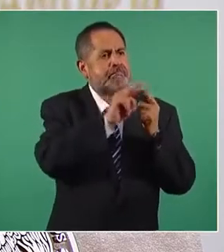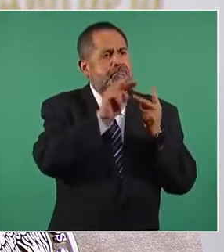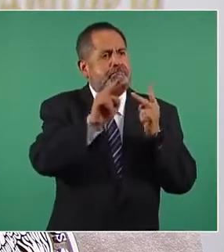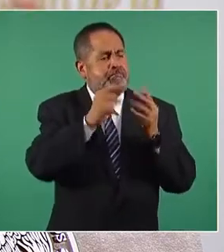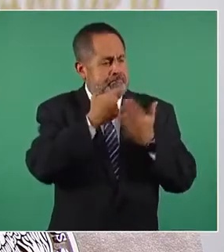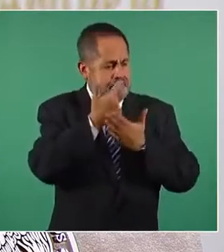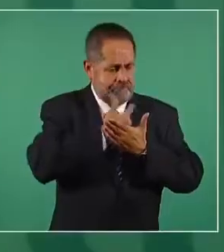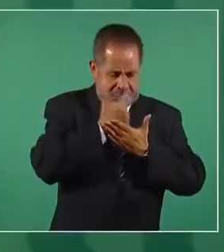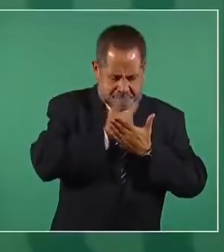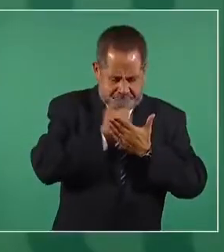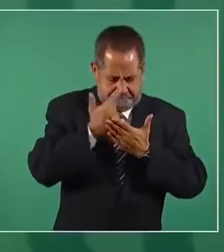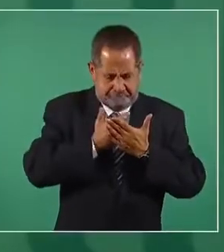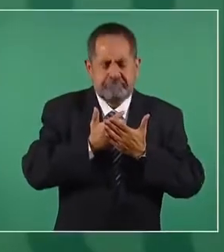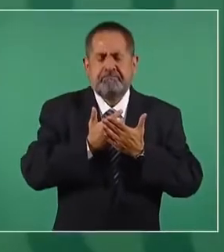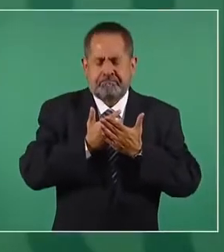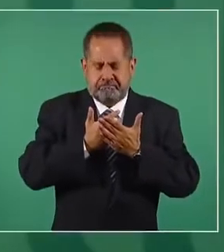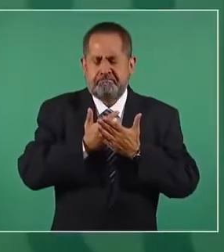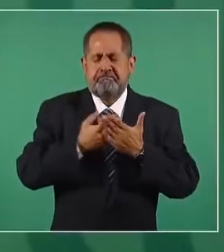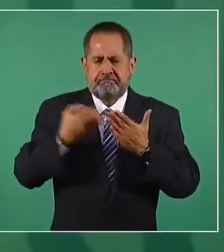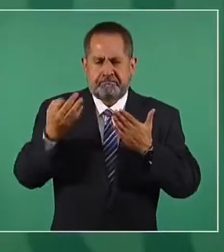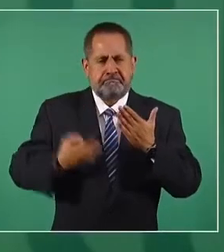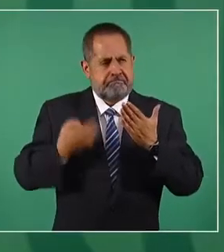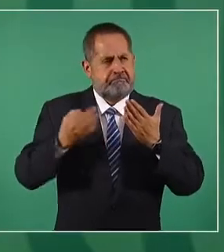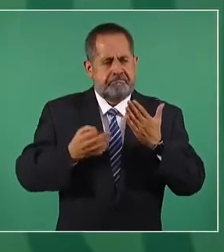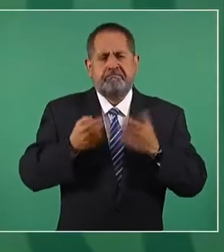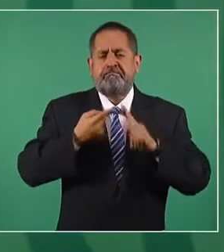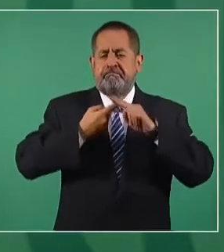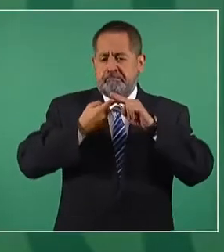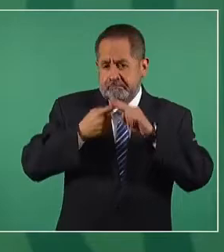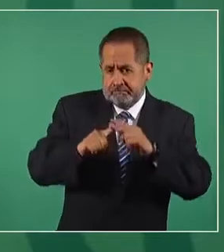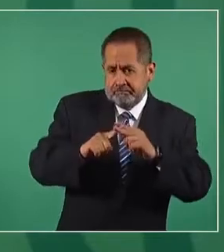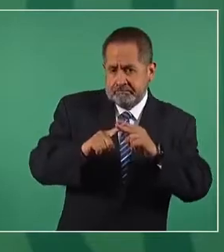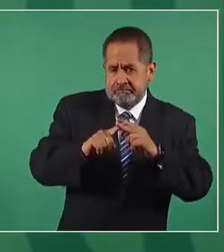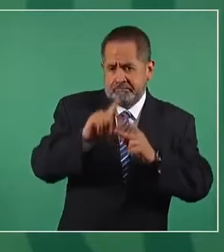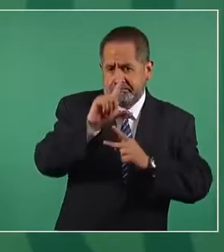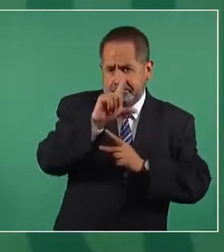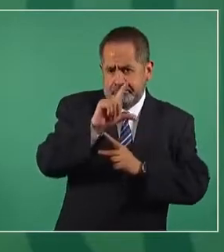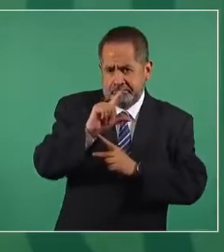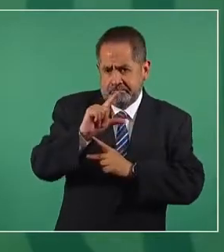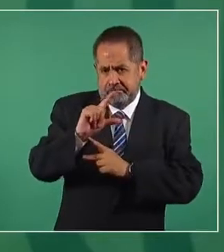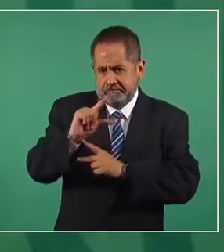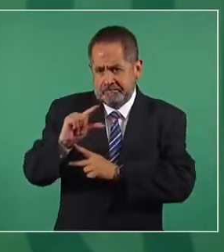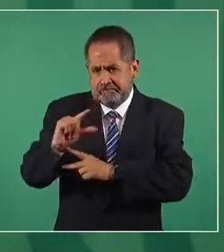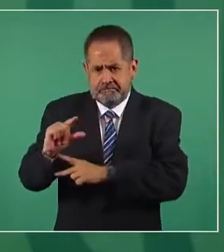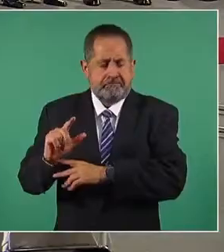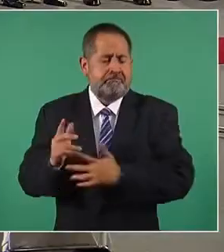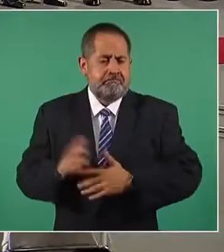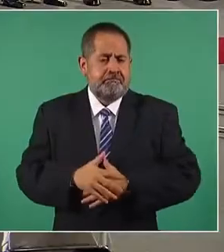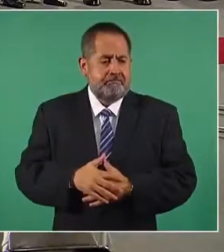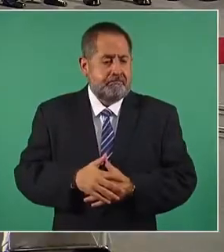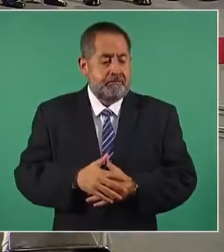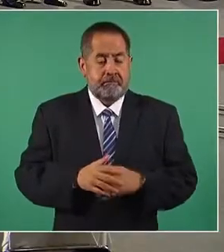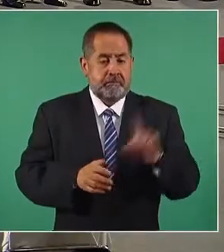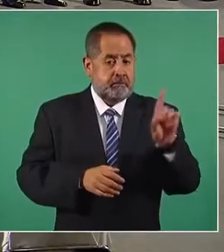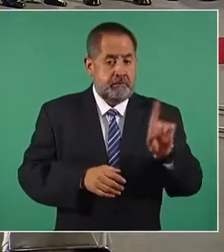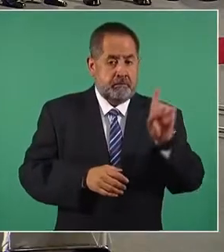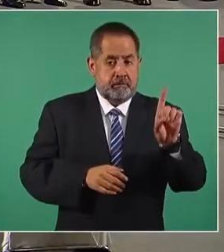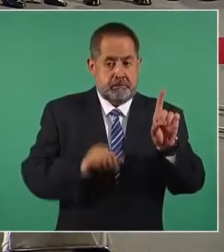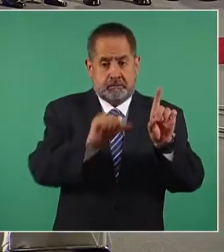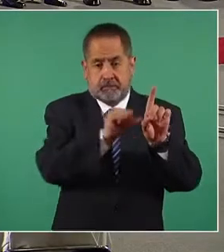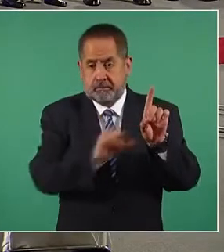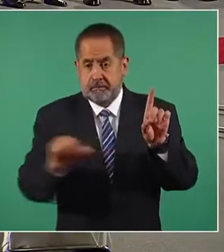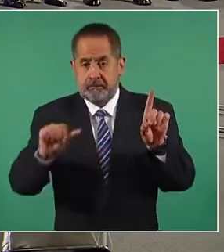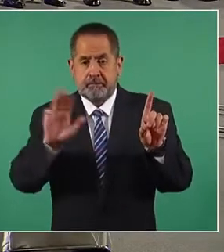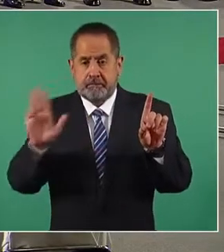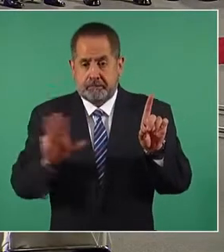ver mucha consistencia en esta señal de reducción. Día con día, entre domingo y miércoles,